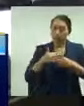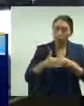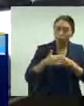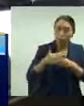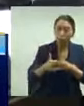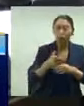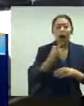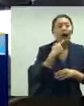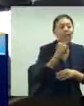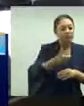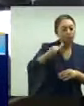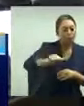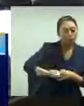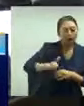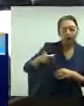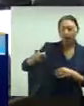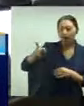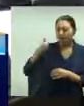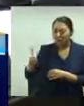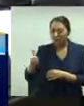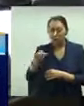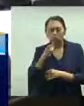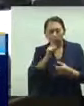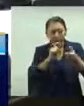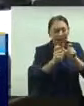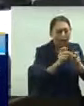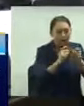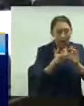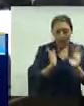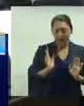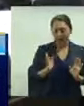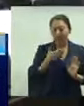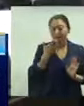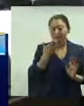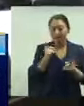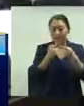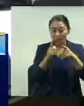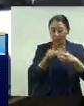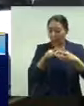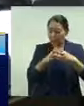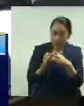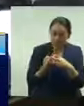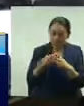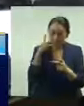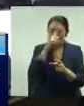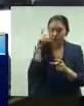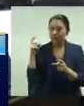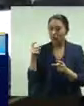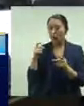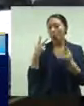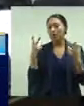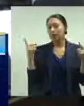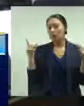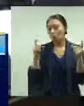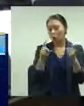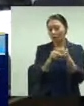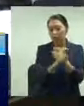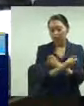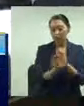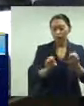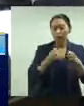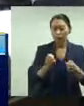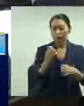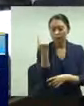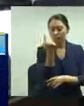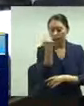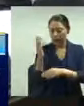lo hizo mal, lo hizo bien, corrija aquí, corrija allá. Eso es lo más normal, pero empezar a trabajar es lo más complicado. Entonces yo creo que esa es la base para que podamos